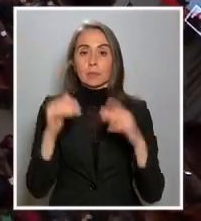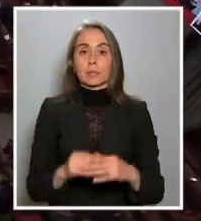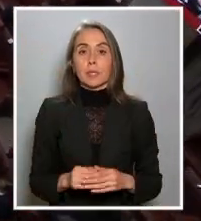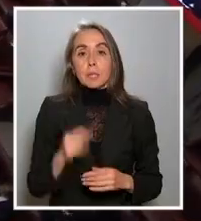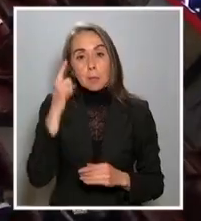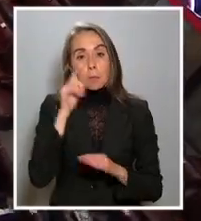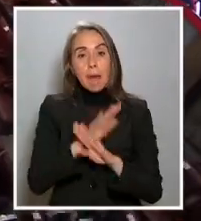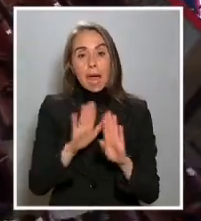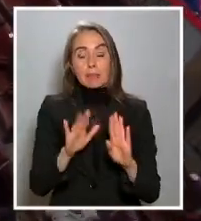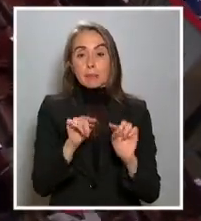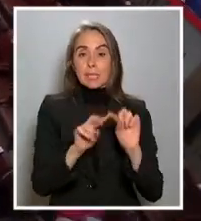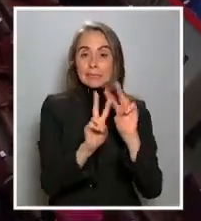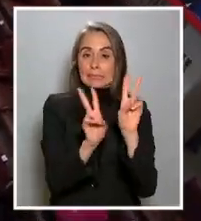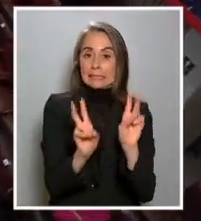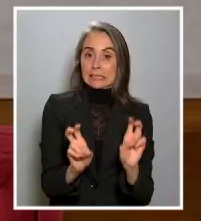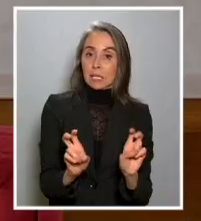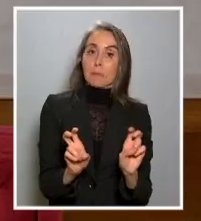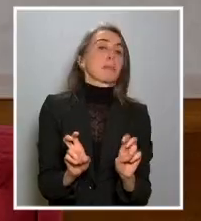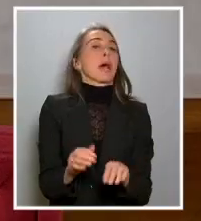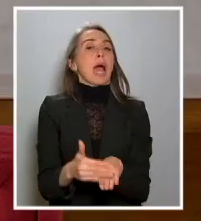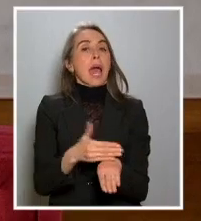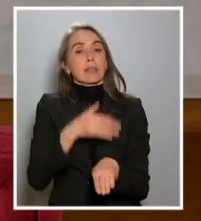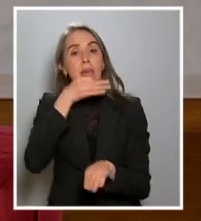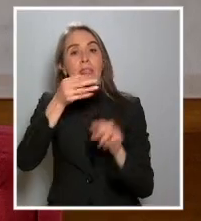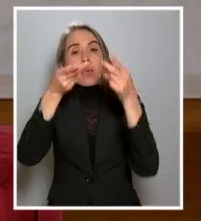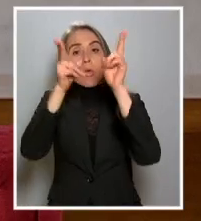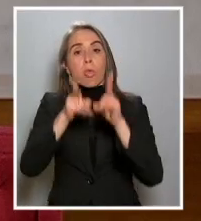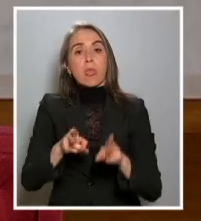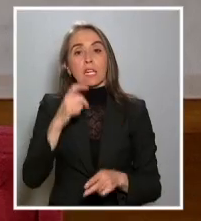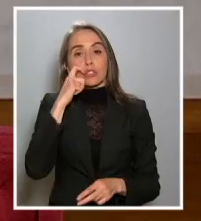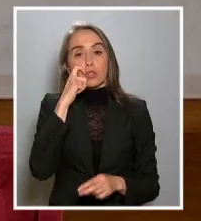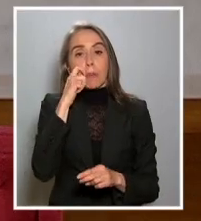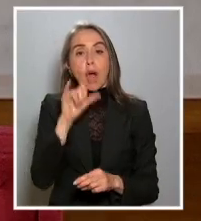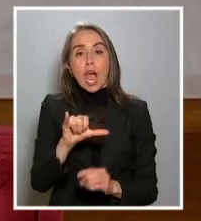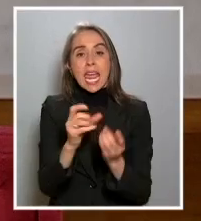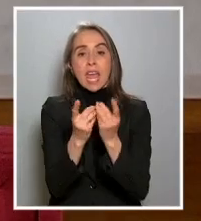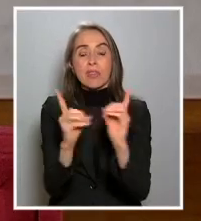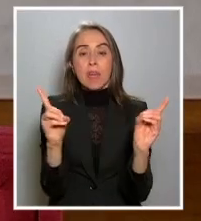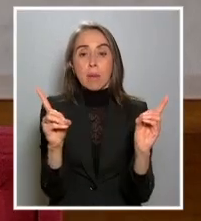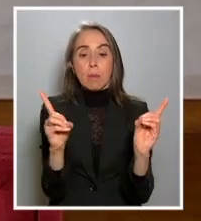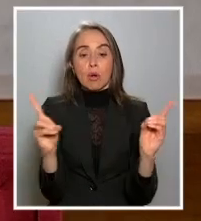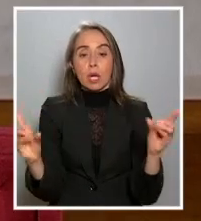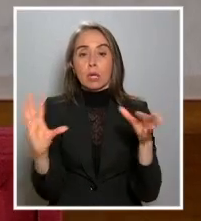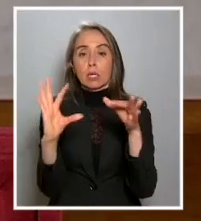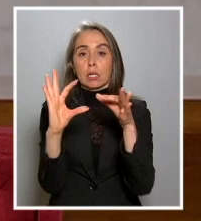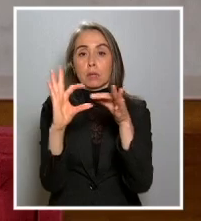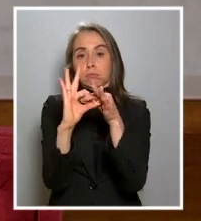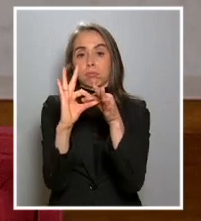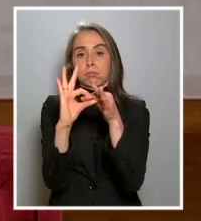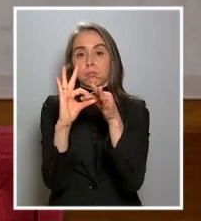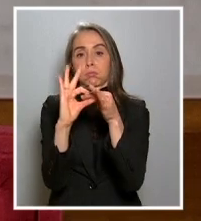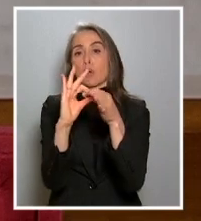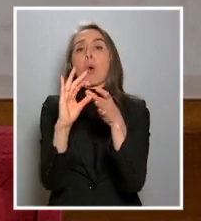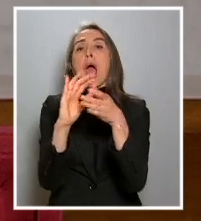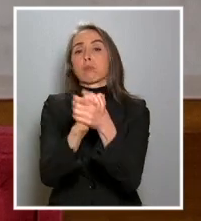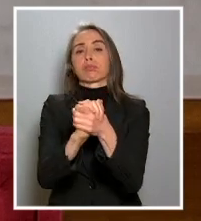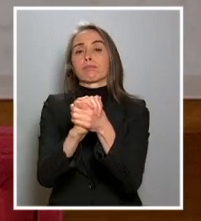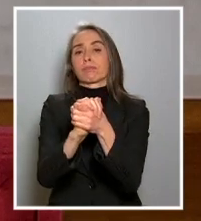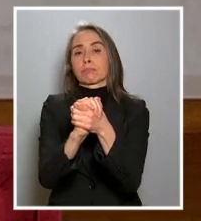Para terminar este punto, decíamos que derechos humanos y democracia van inexorablemente de la